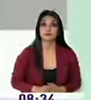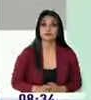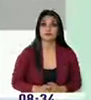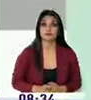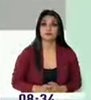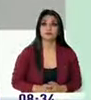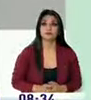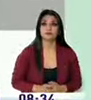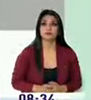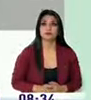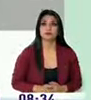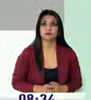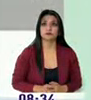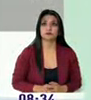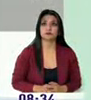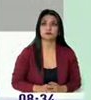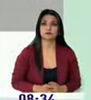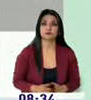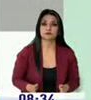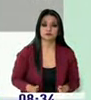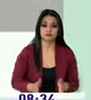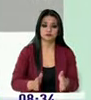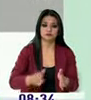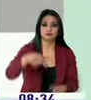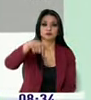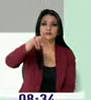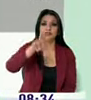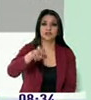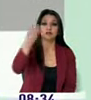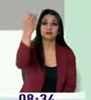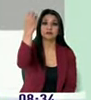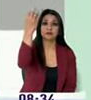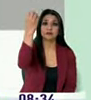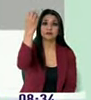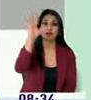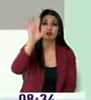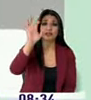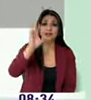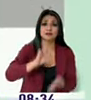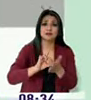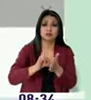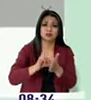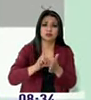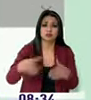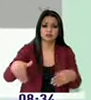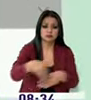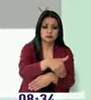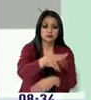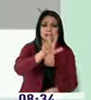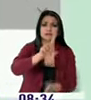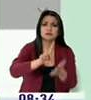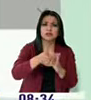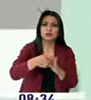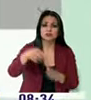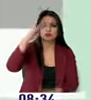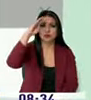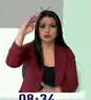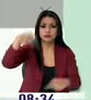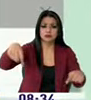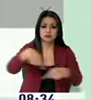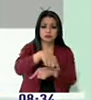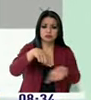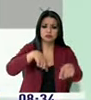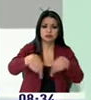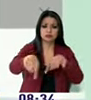El comentario, ayuden en la calle de Kerry, más que el semáforo apenas dura 15 segundos. Y en el hoy 3 minutos, pone policía, se deja pasar